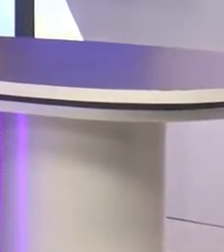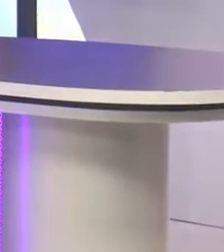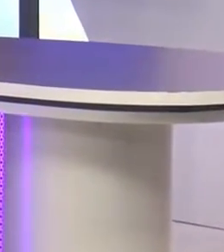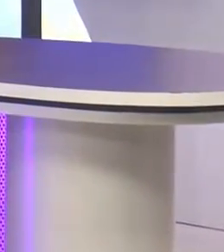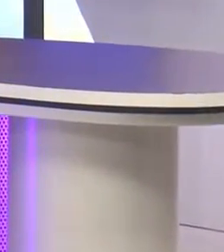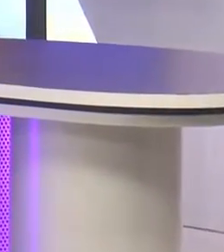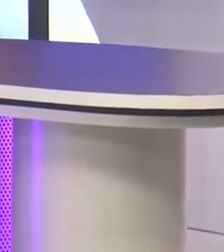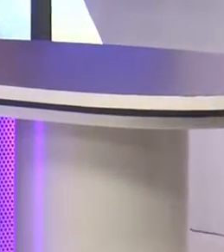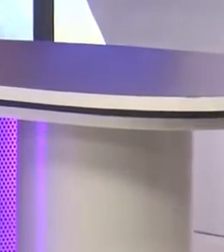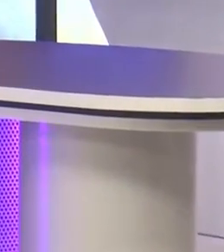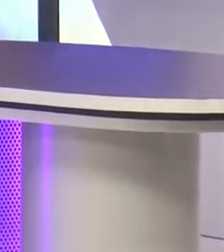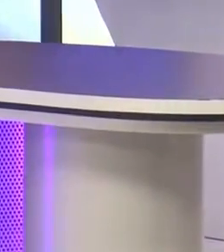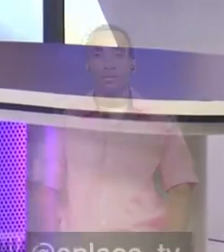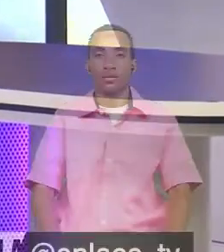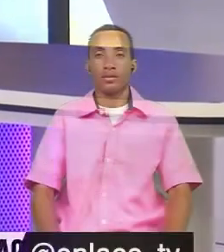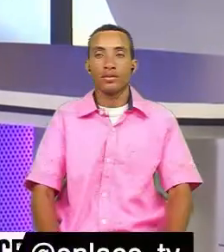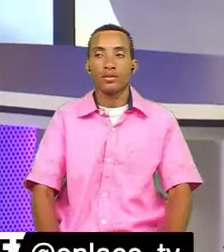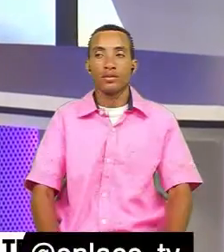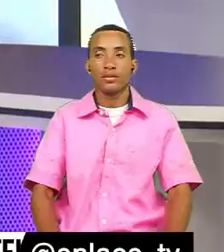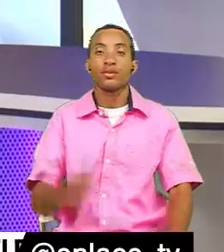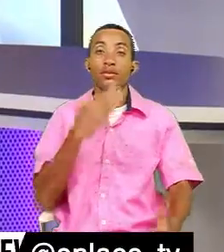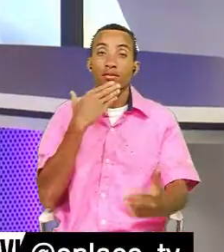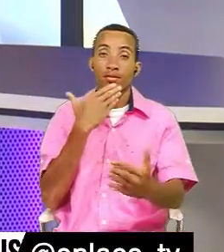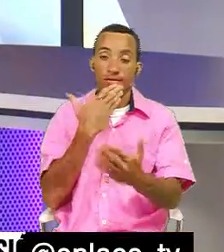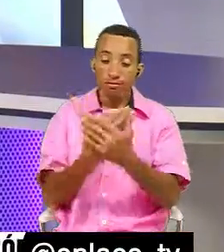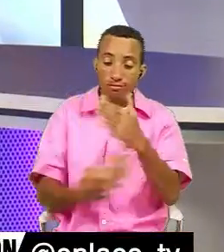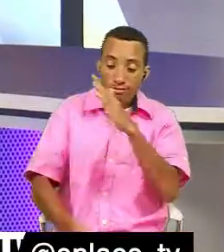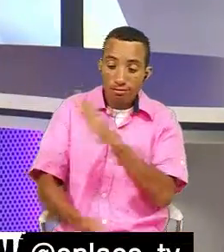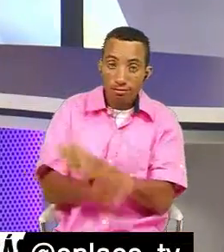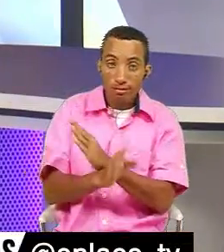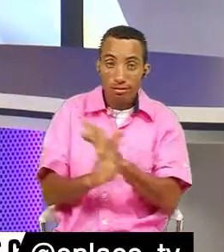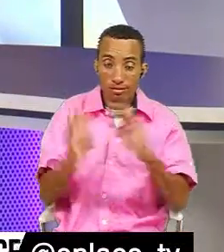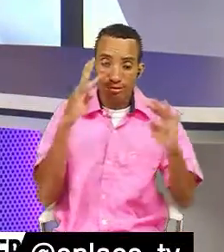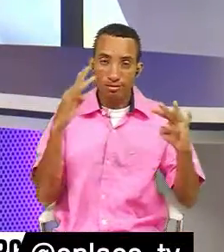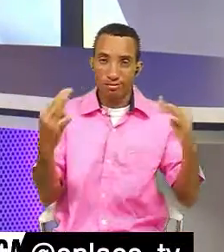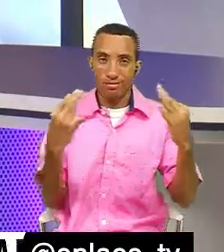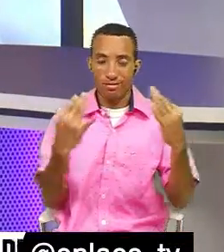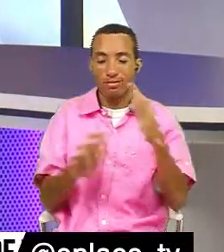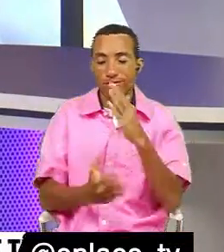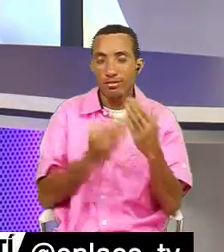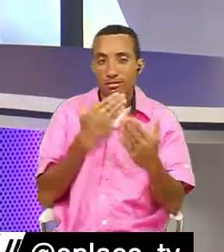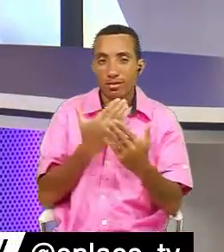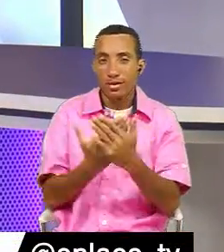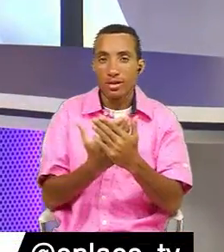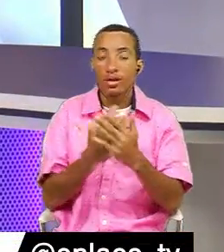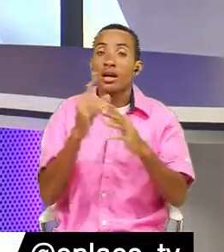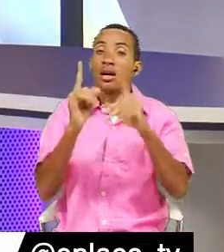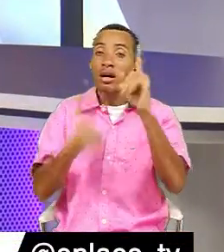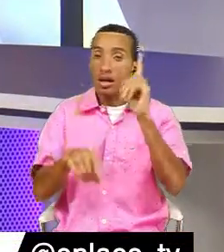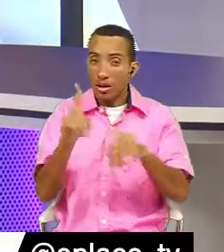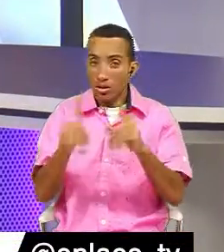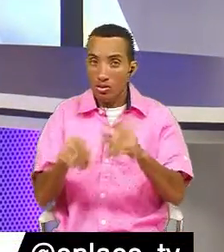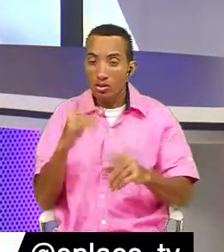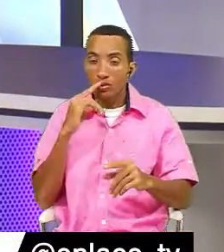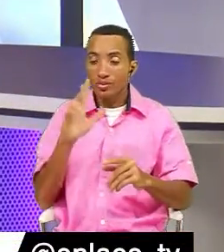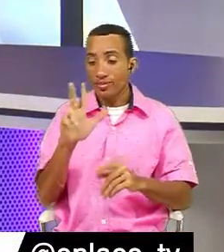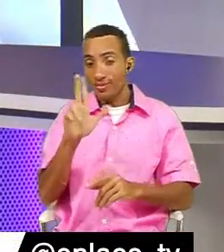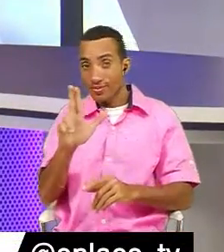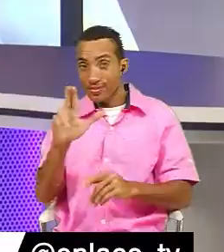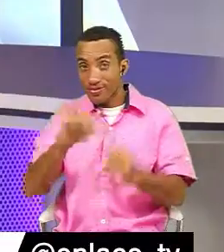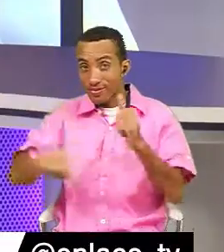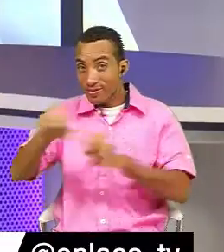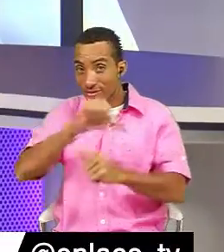Gracias por continuar con nosotros en Enlace Noticias. Transportadores informales acusan a taxistas de lanzar tachuelas en la bahía del Parque Camilo